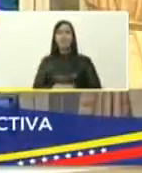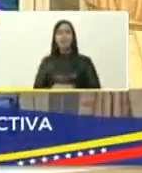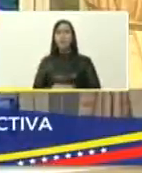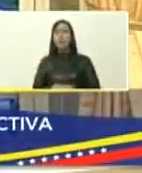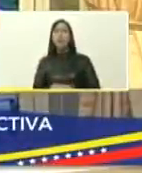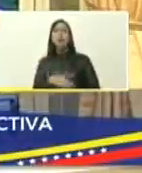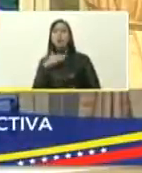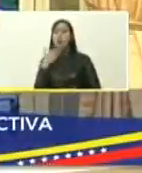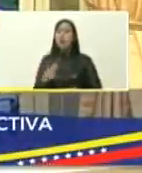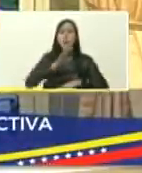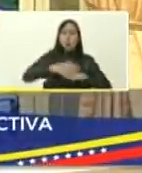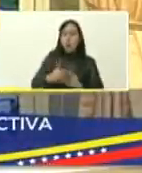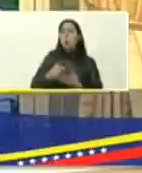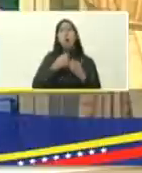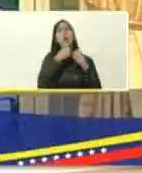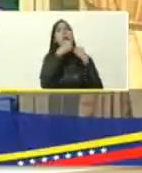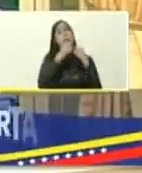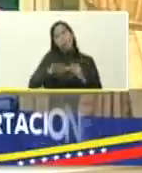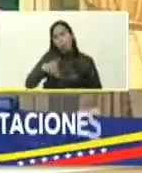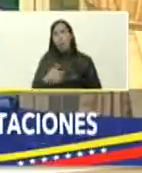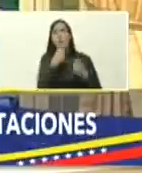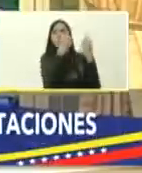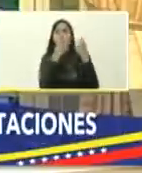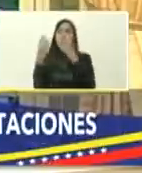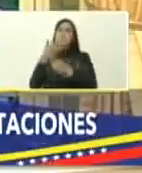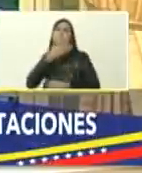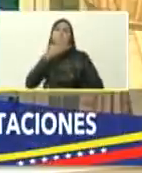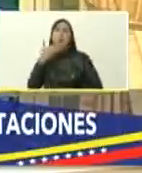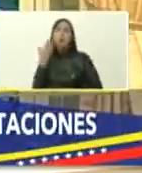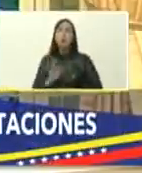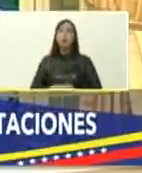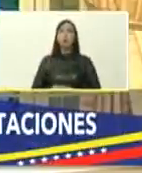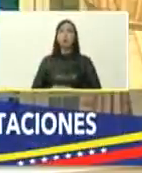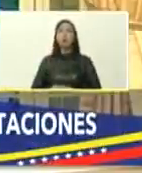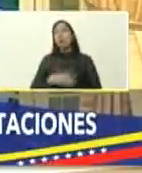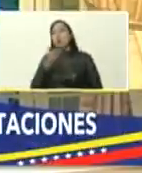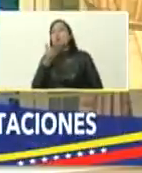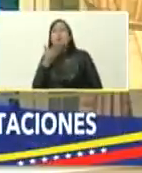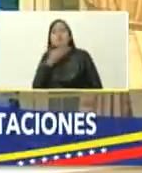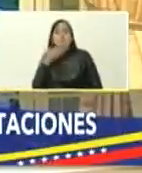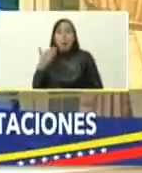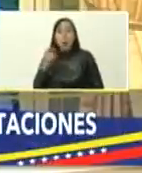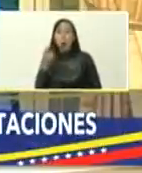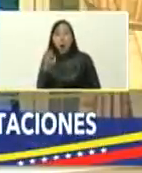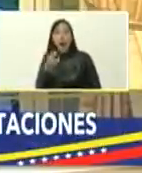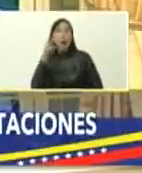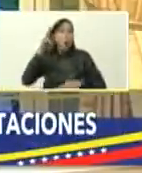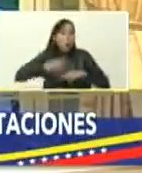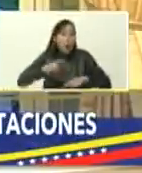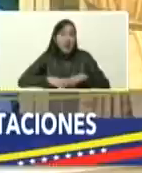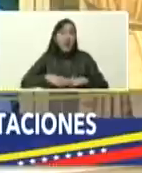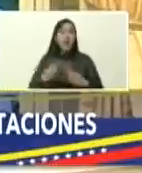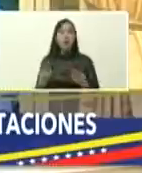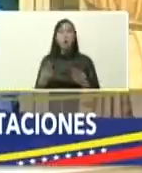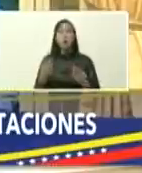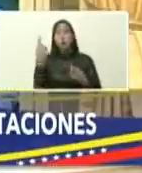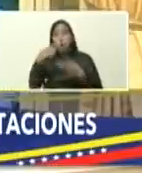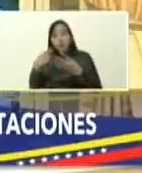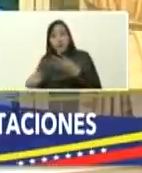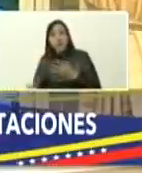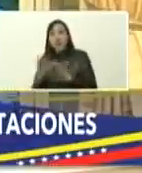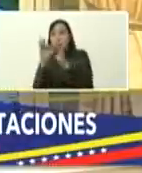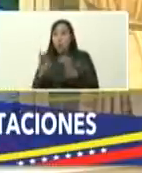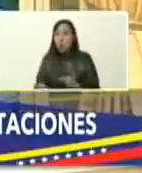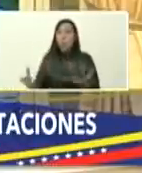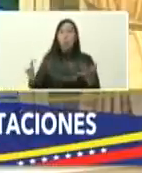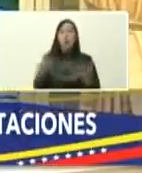exportación? Exportémoslo. ¿No? Póngale a la gente caraota, póngale frijol, póngale lenteja.